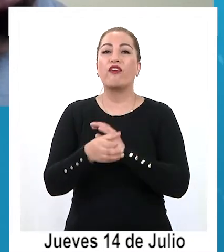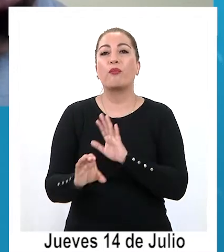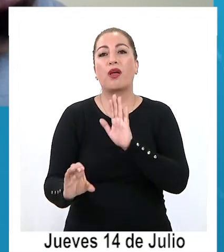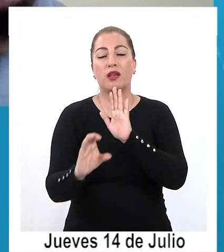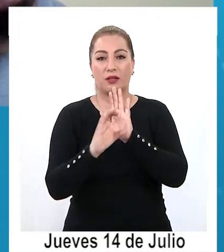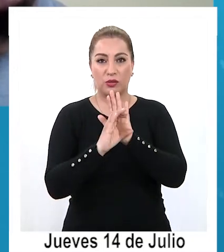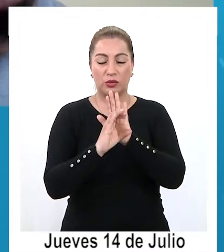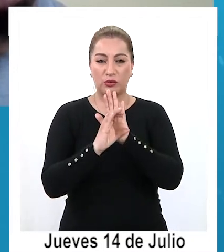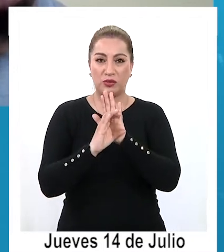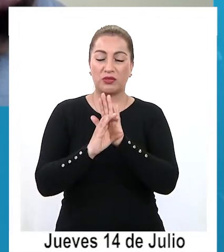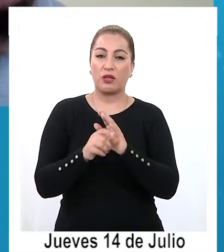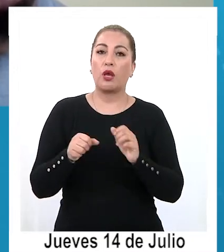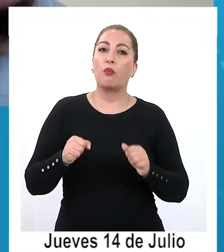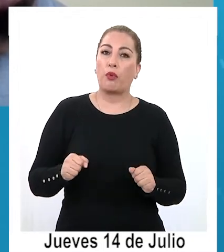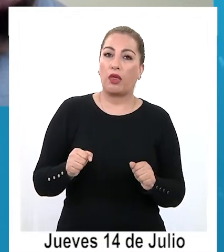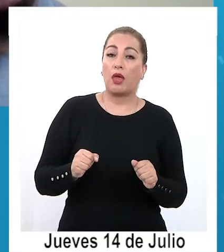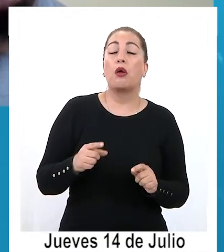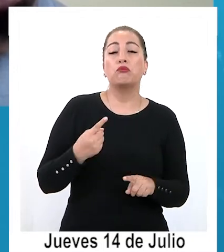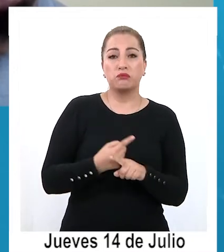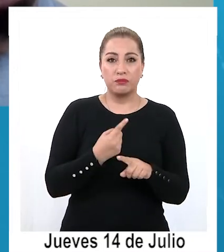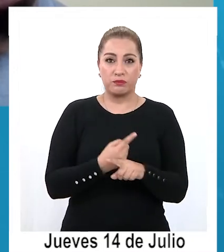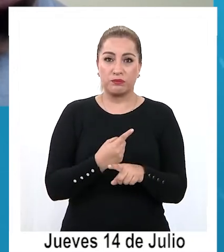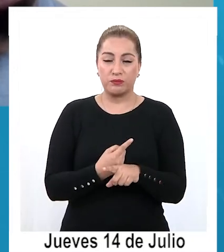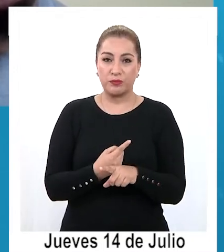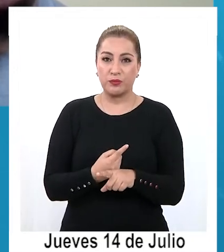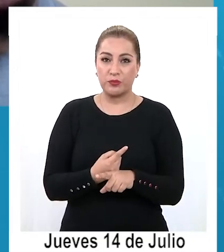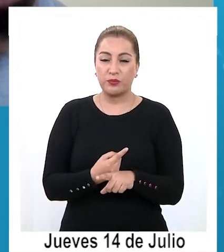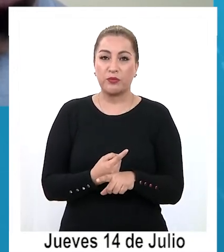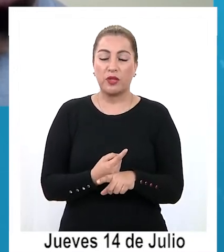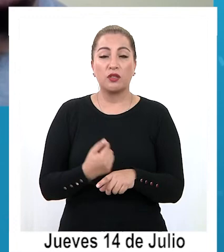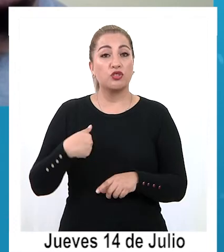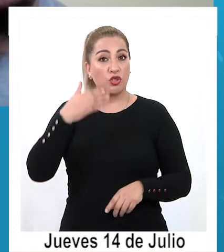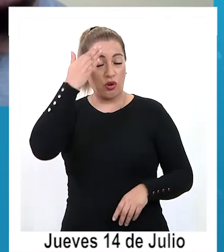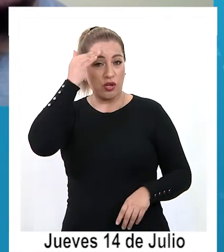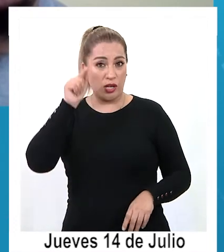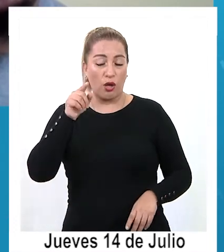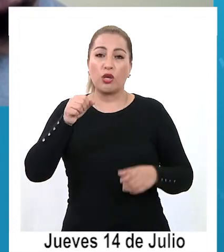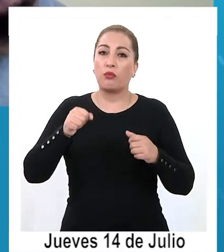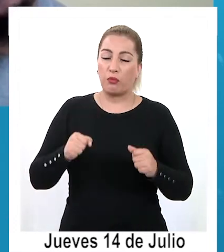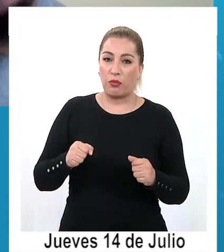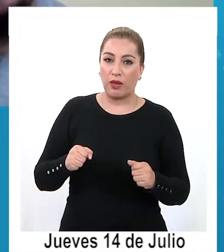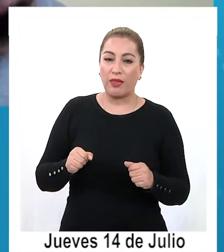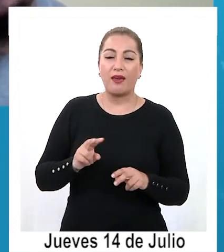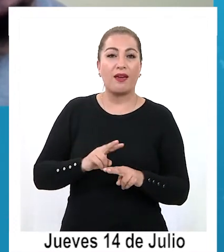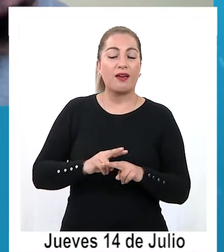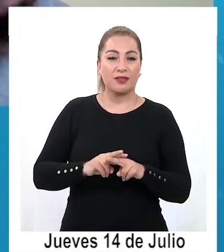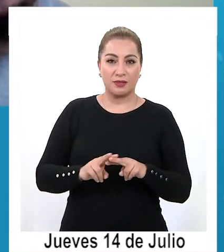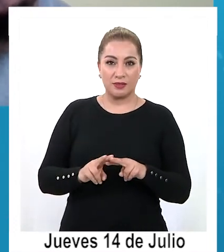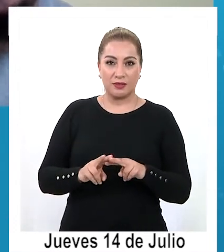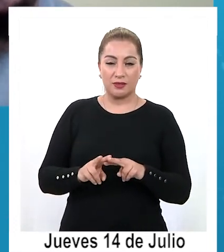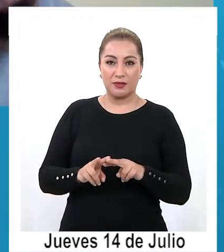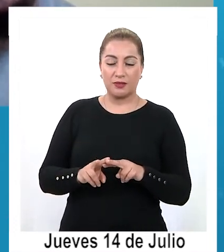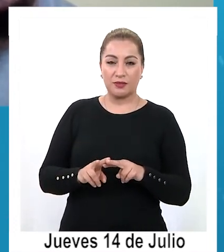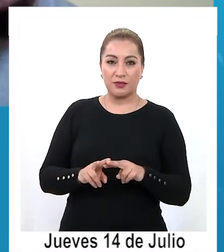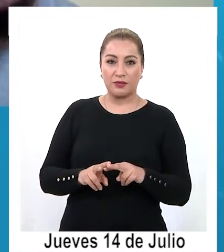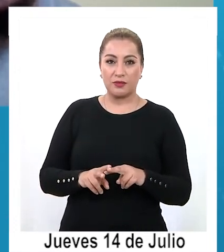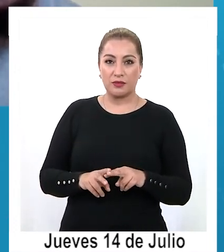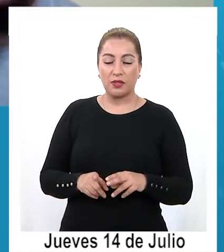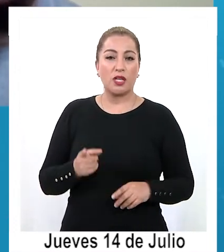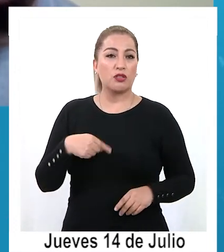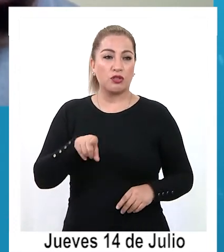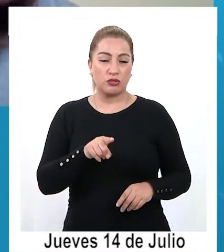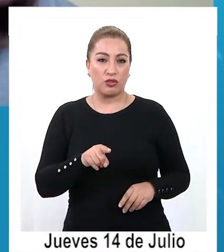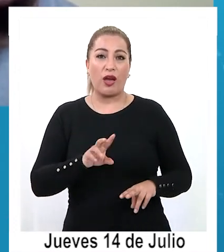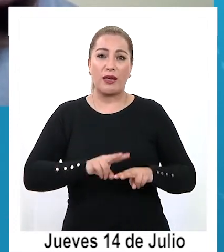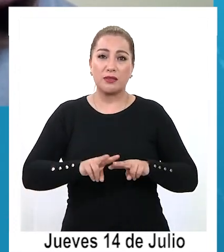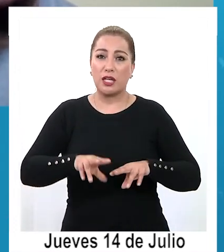vez instaurada y eso podrá ser discutido. Entonces creo que todo eso puede ser perfectible, pero insisto que el piso mínimo es